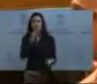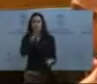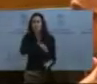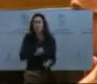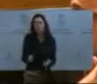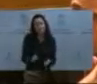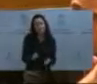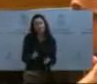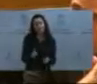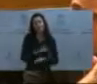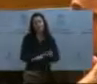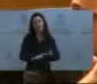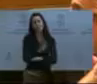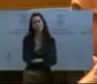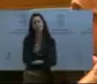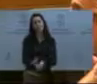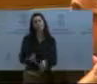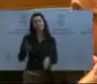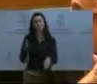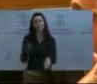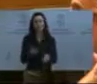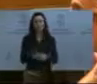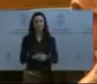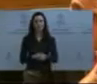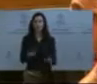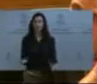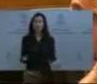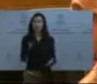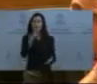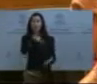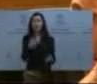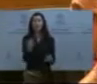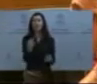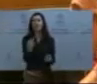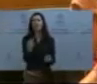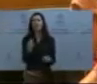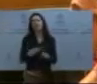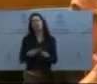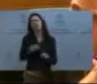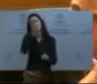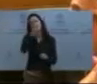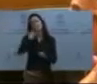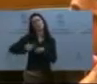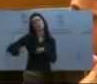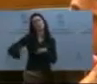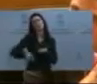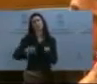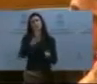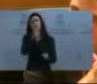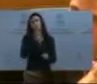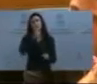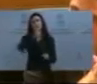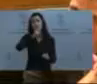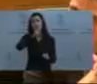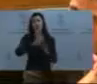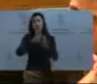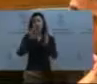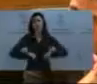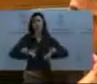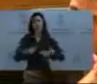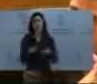les roba a plena luz del día. Lo que sí merecen es una política social distinta, soportada en el acuerdo y la moderación